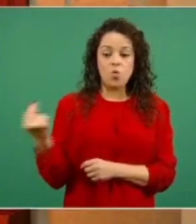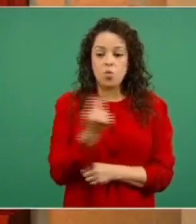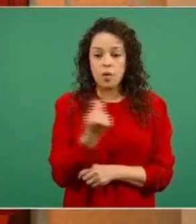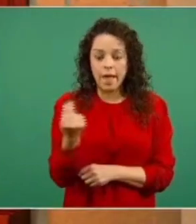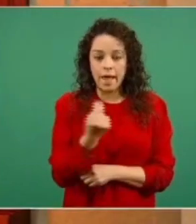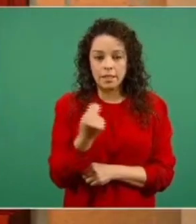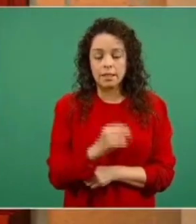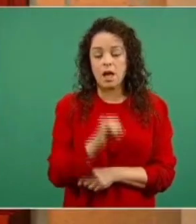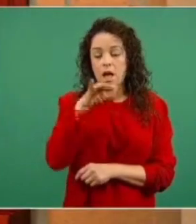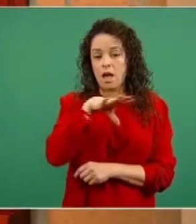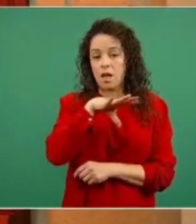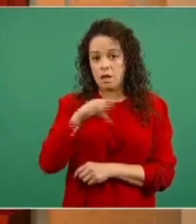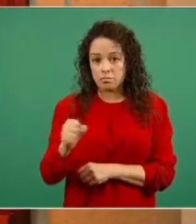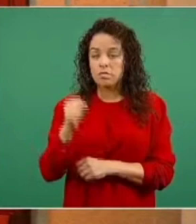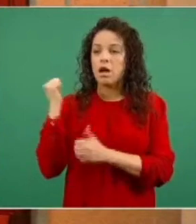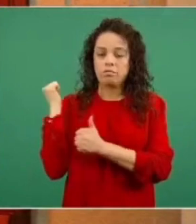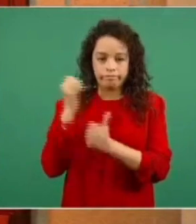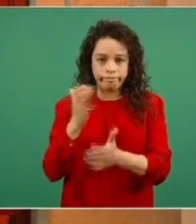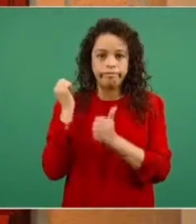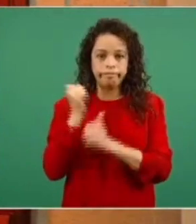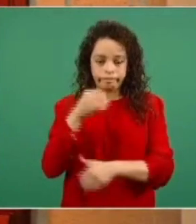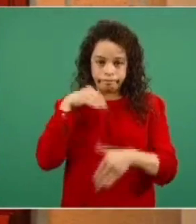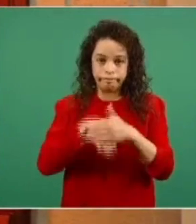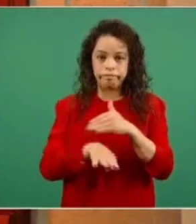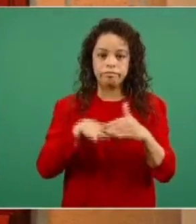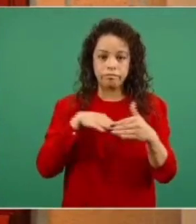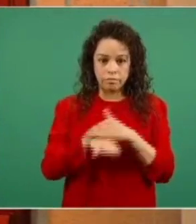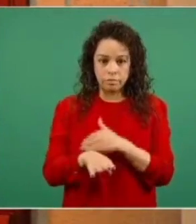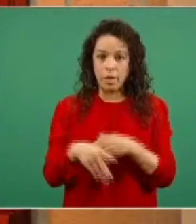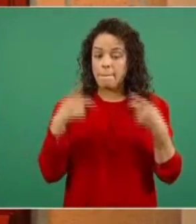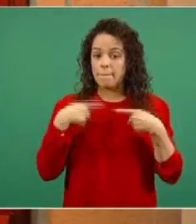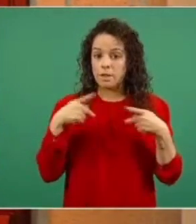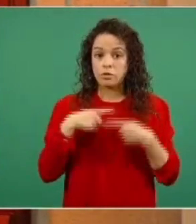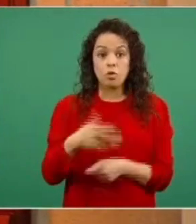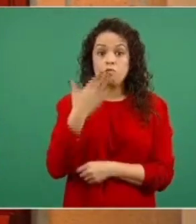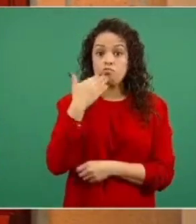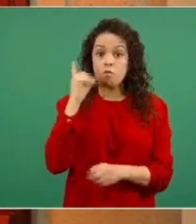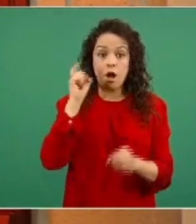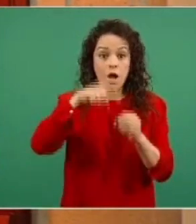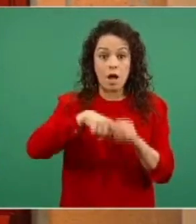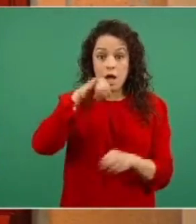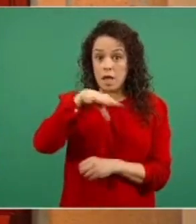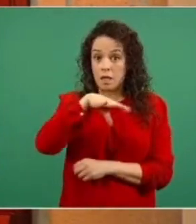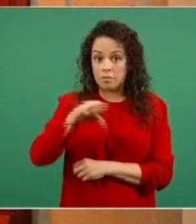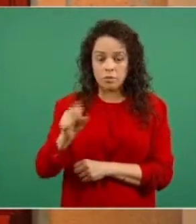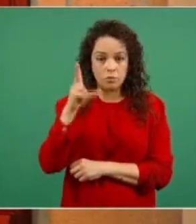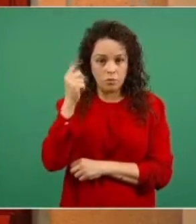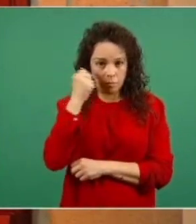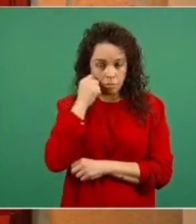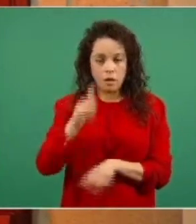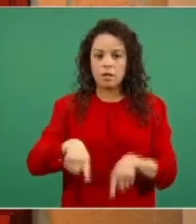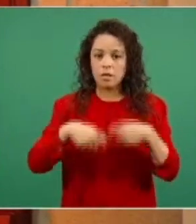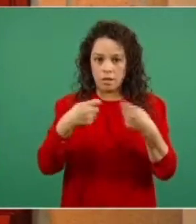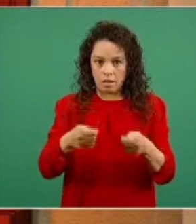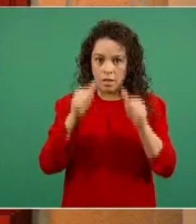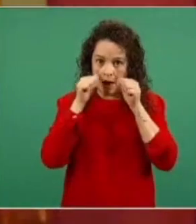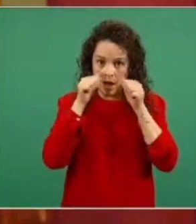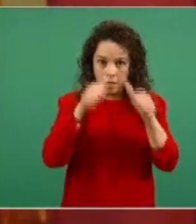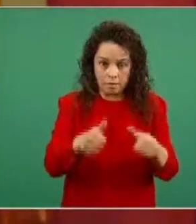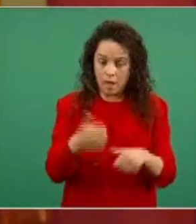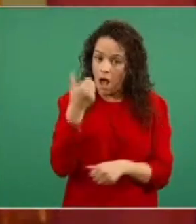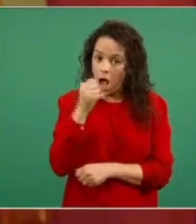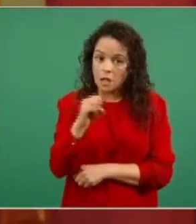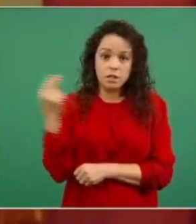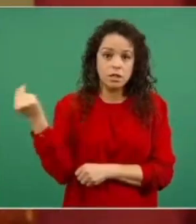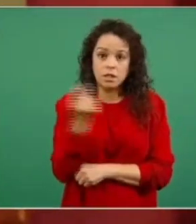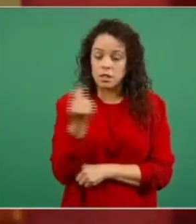el Seguro Social recibiendo a pacientes sin seguridad social, sin derecho a biencia, porque así lo requiere la pandemia, trabajar